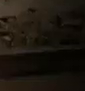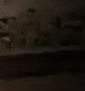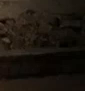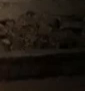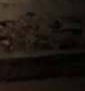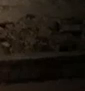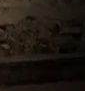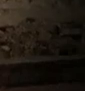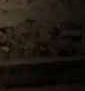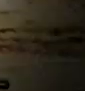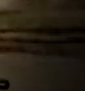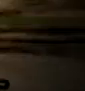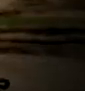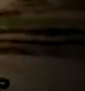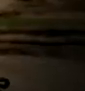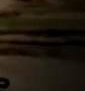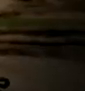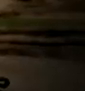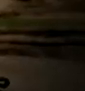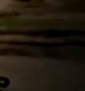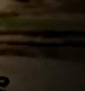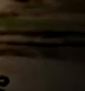Su estrategia de negocio